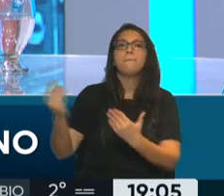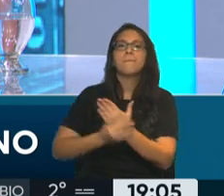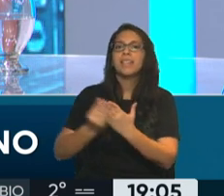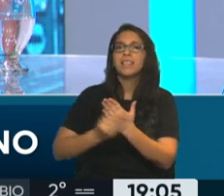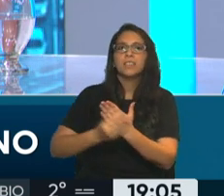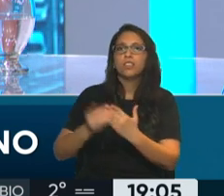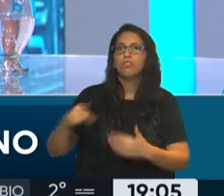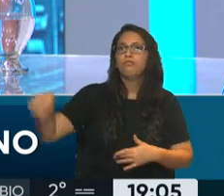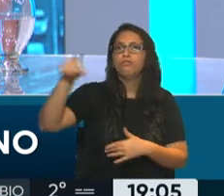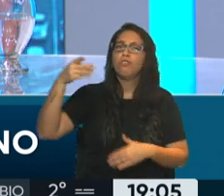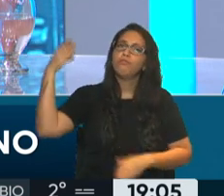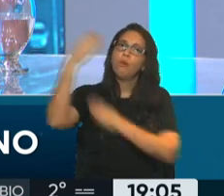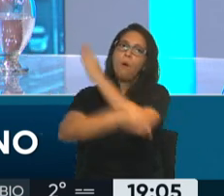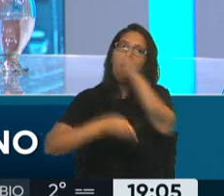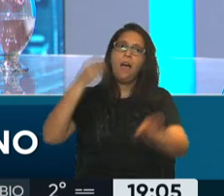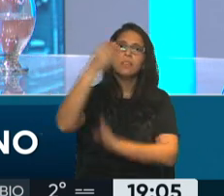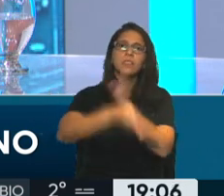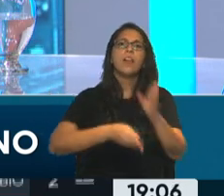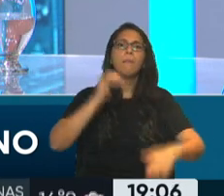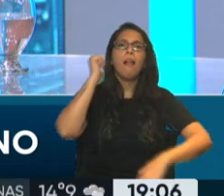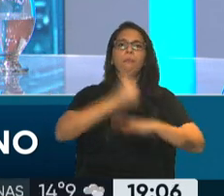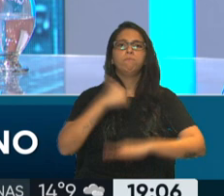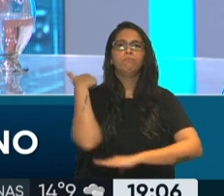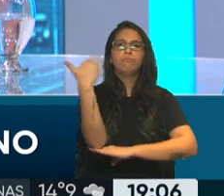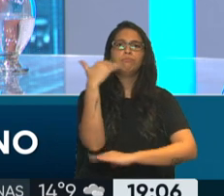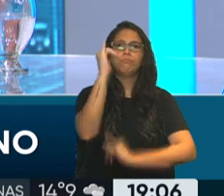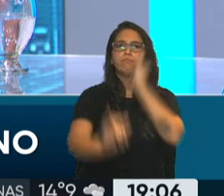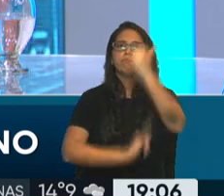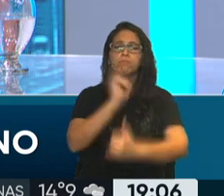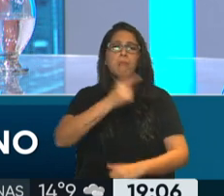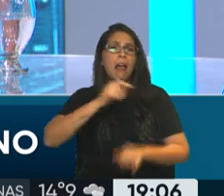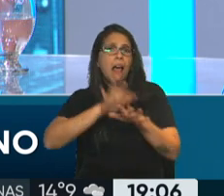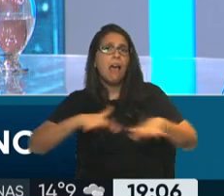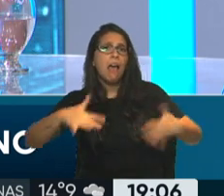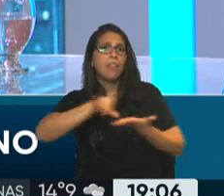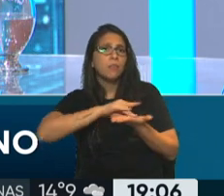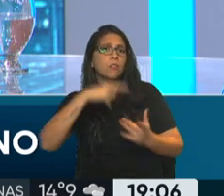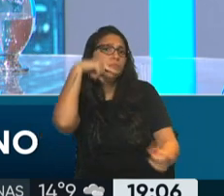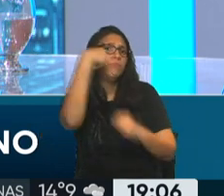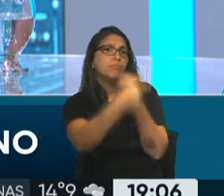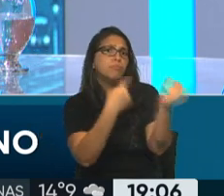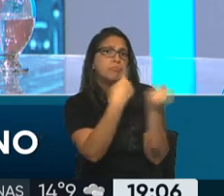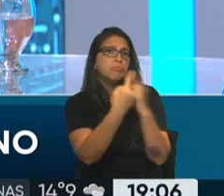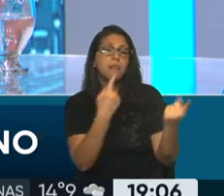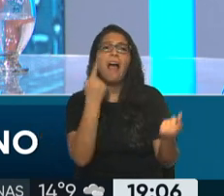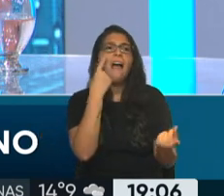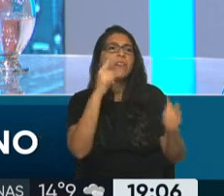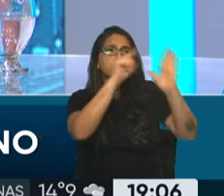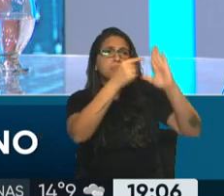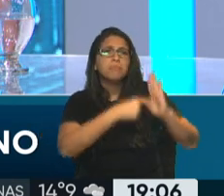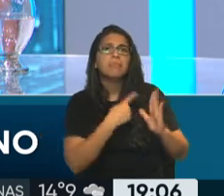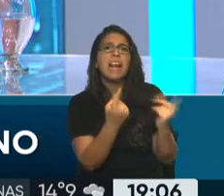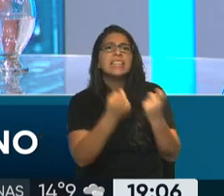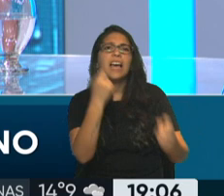ministras a dar explicaciones a que respondan a que den cuenta de la necesidad y urgencia de cada una de